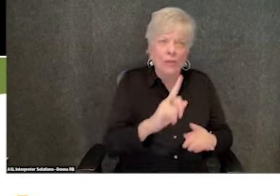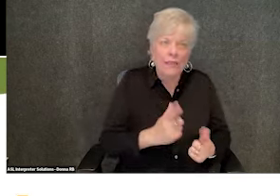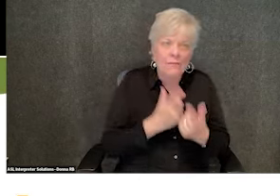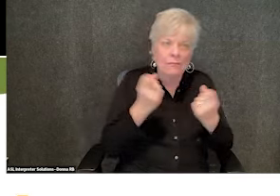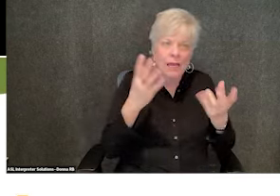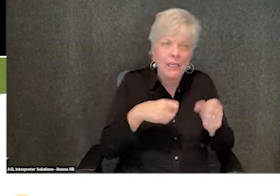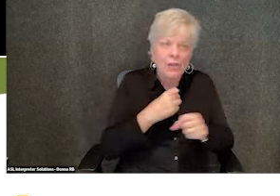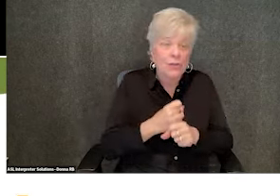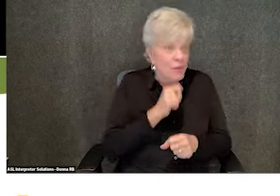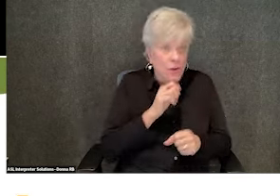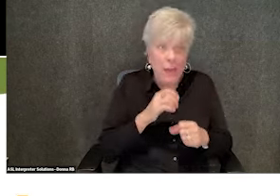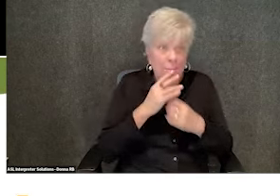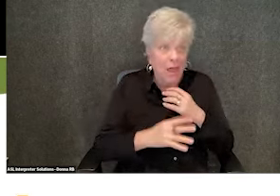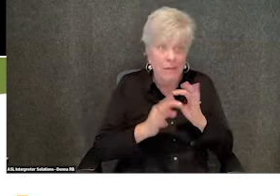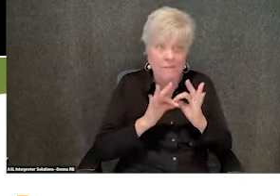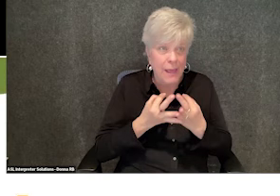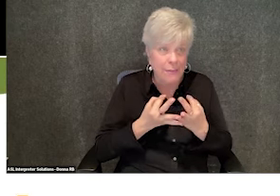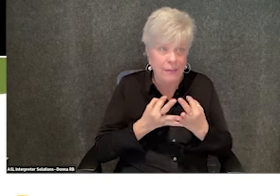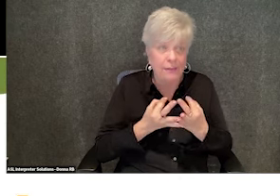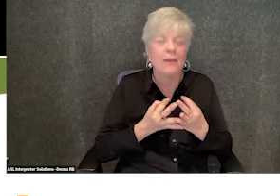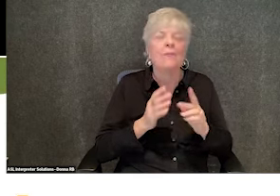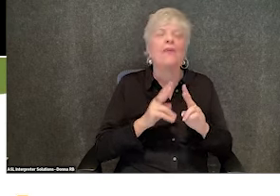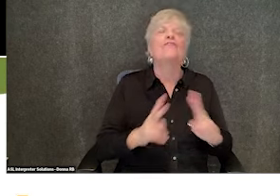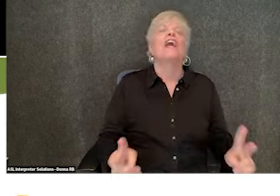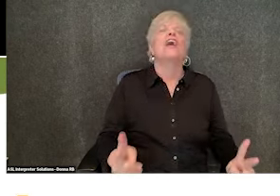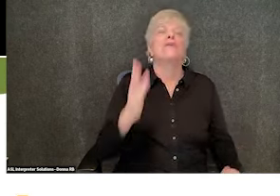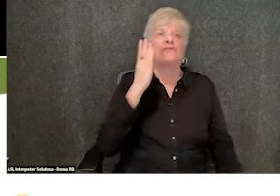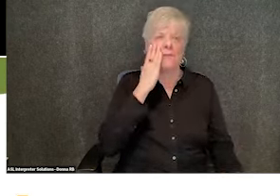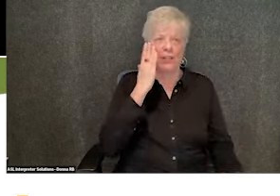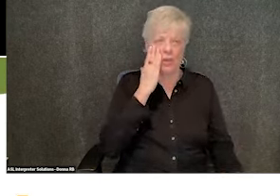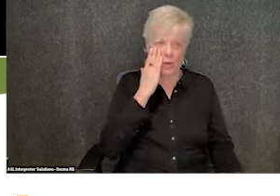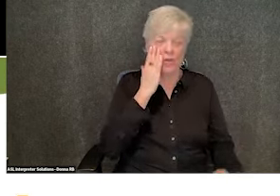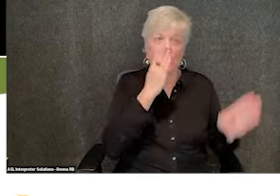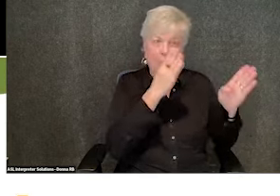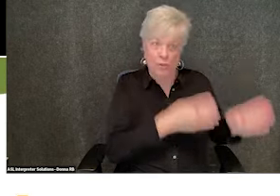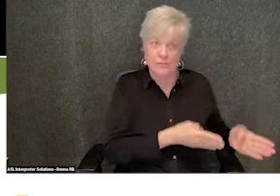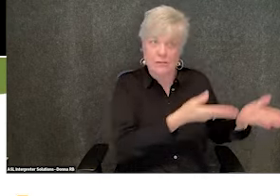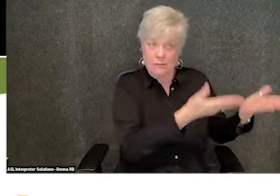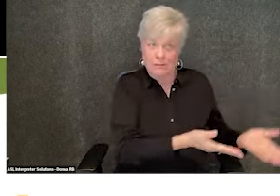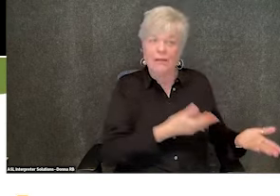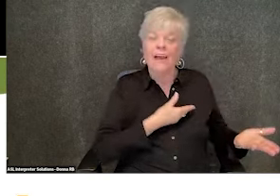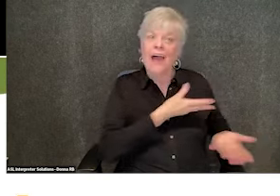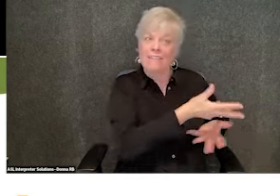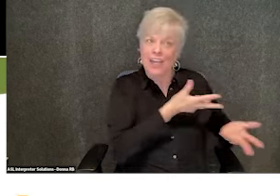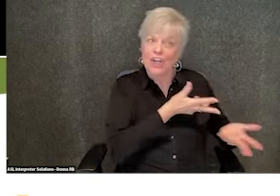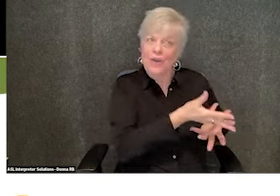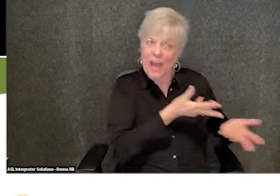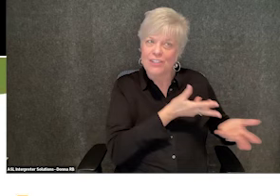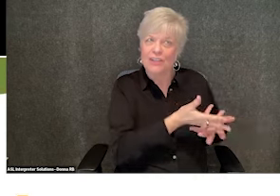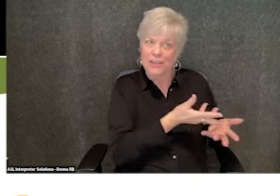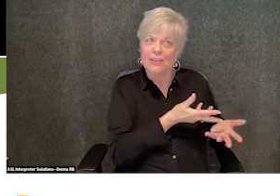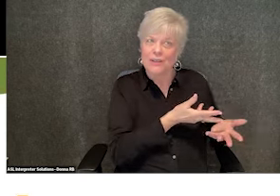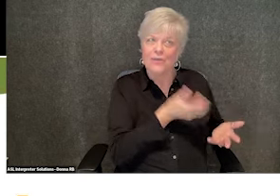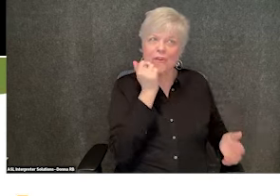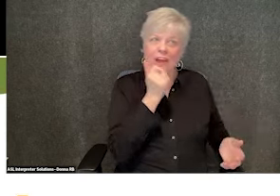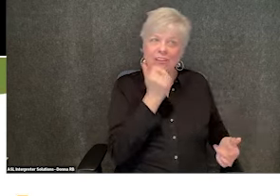adultos, a veces son sus amigos, sus amistades, quizás personas con quien han vivido durante años y no son